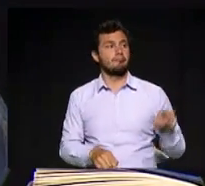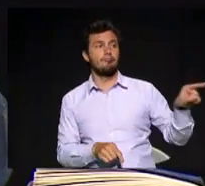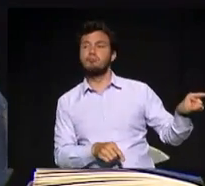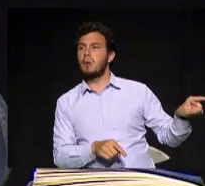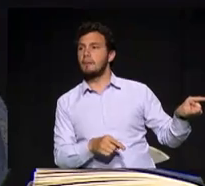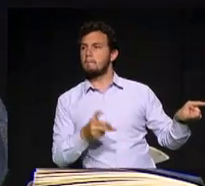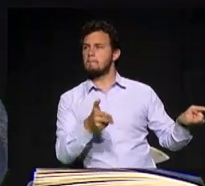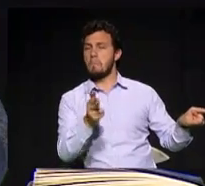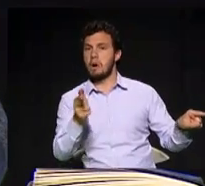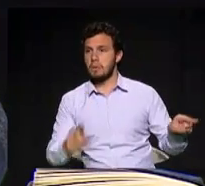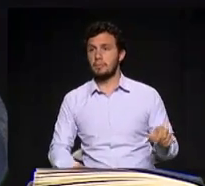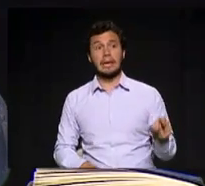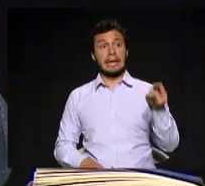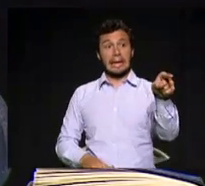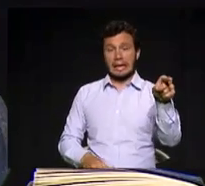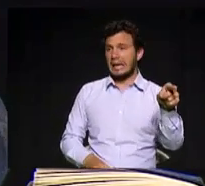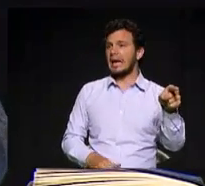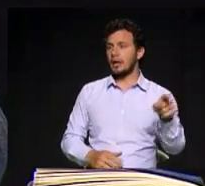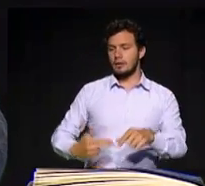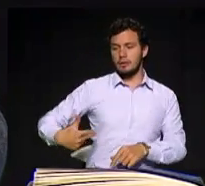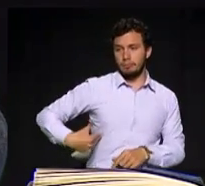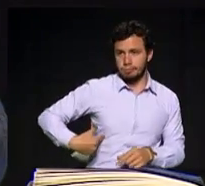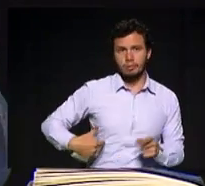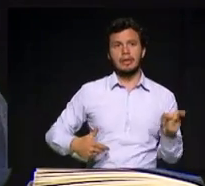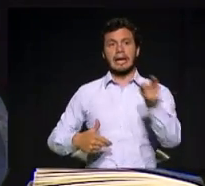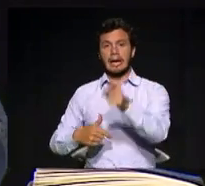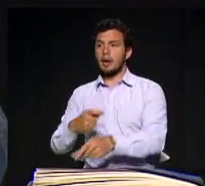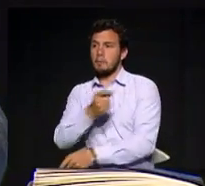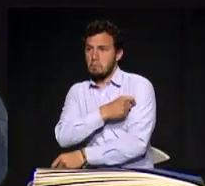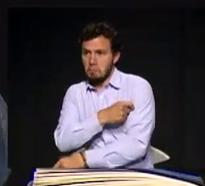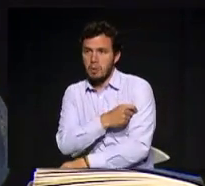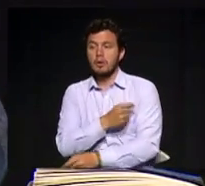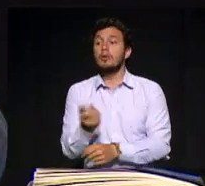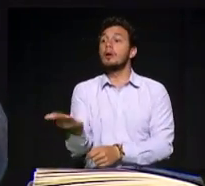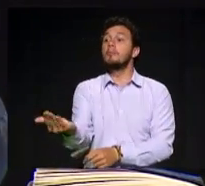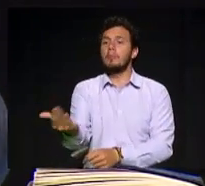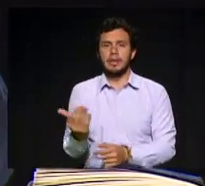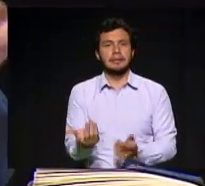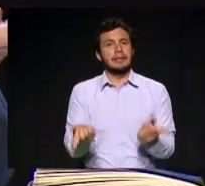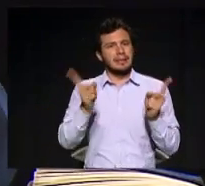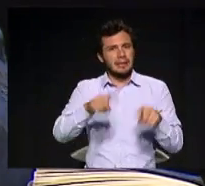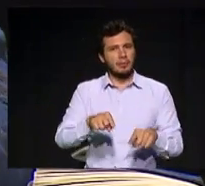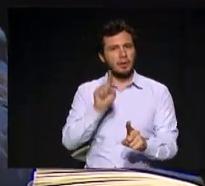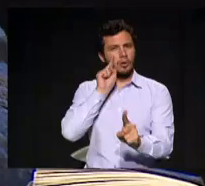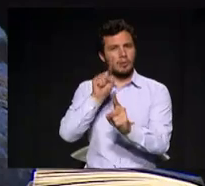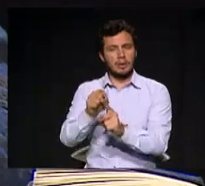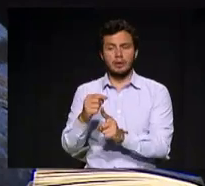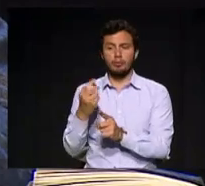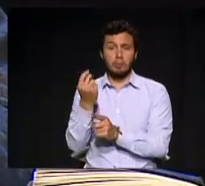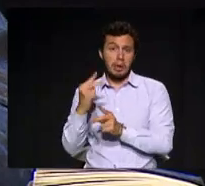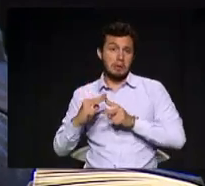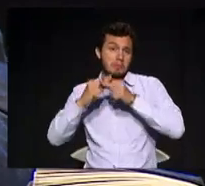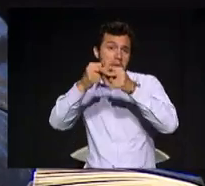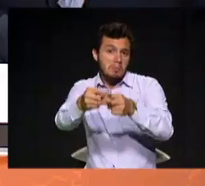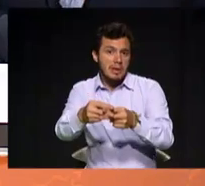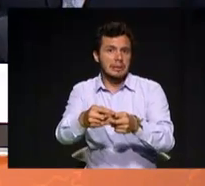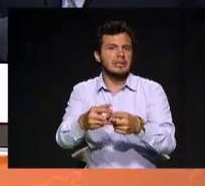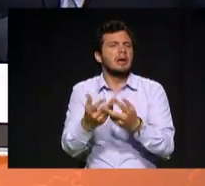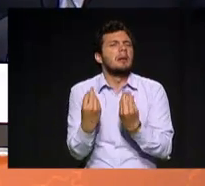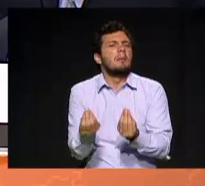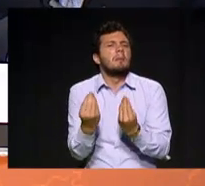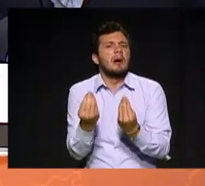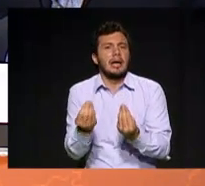y para las extorsiones embarcados oportunidades microcréditos para que podamos combatir este fenómeno de distorsión un